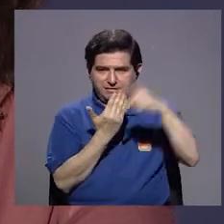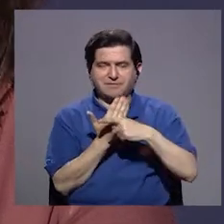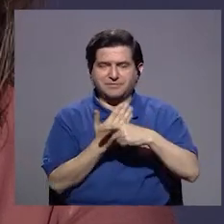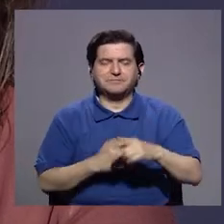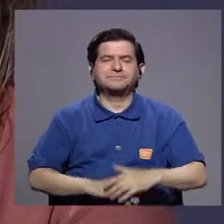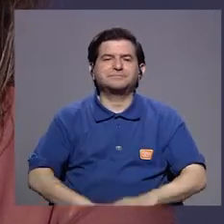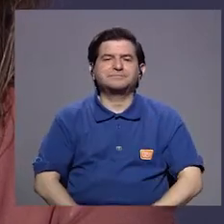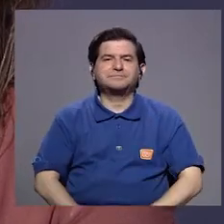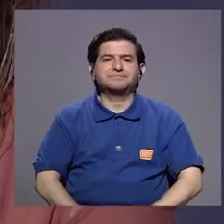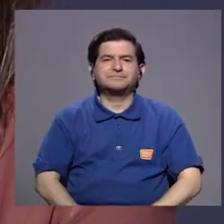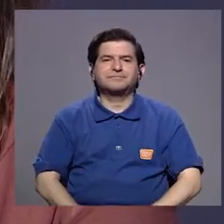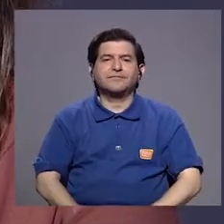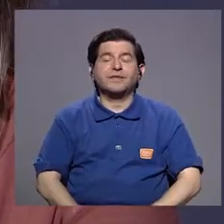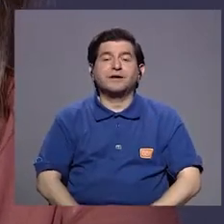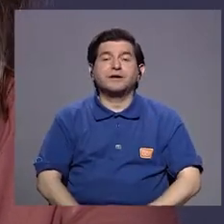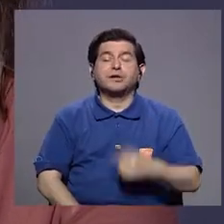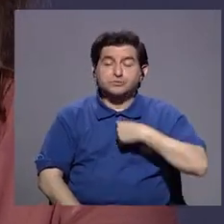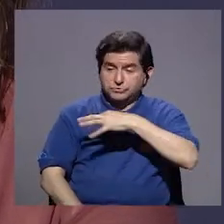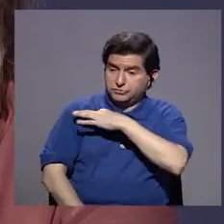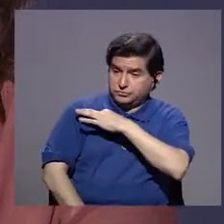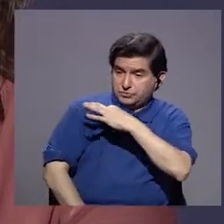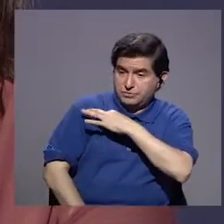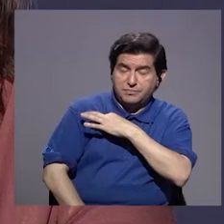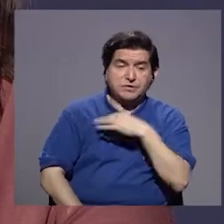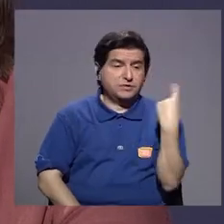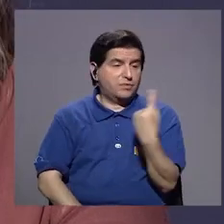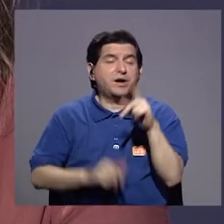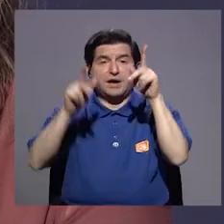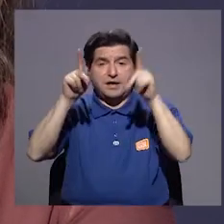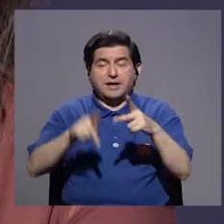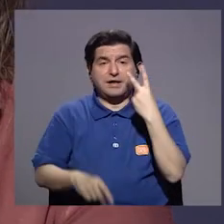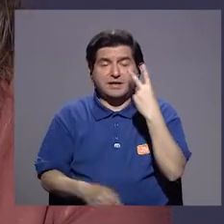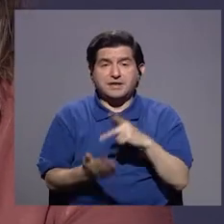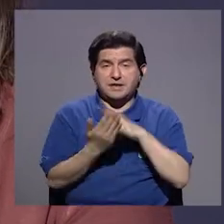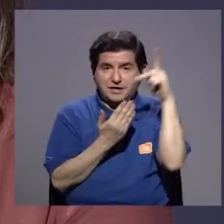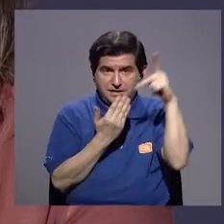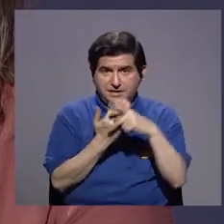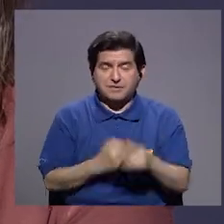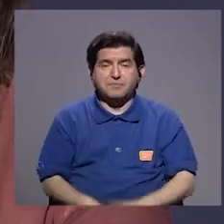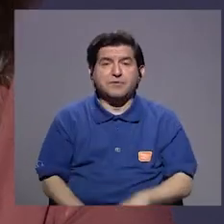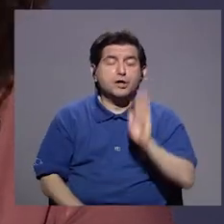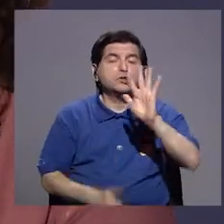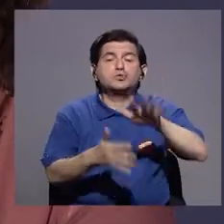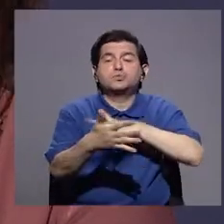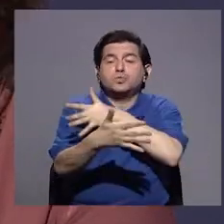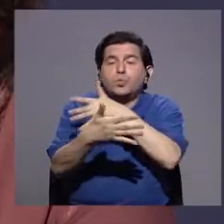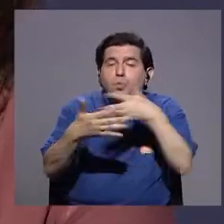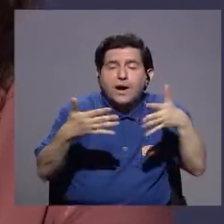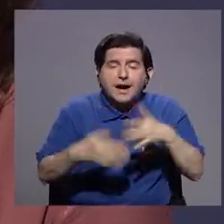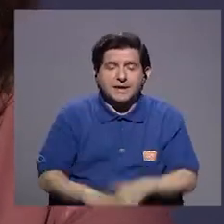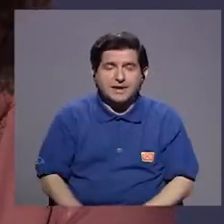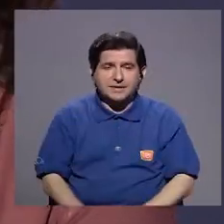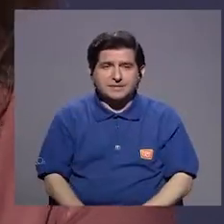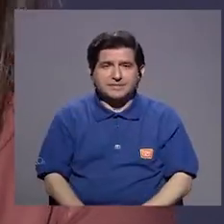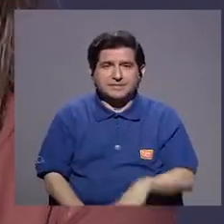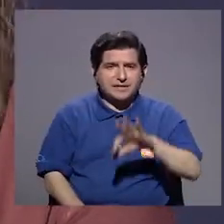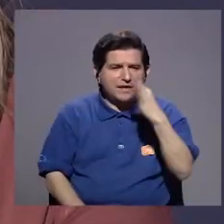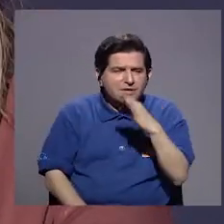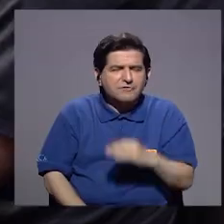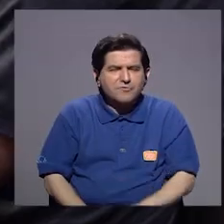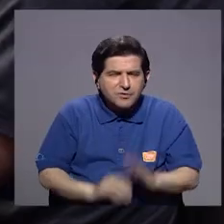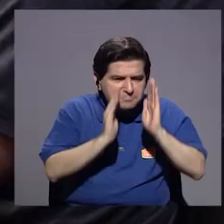programación. Y yo invitaría a cada una de las personas que nos está viendo que haga su agenda